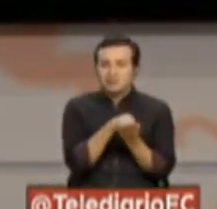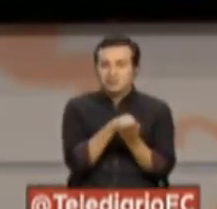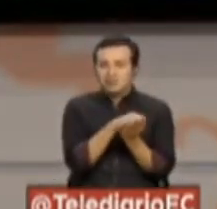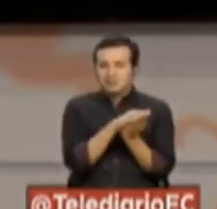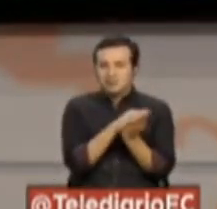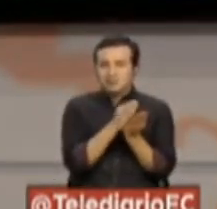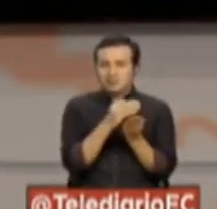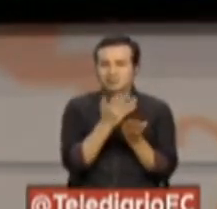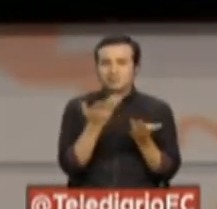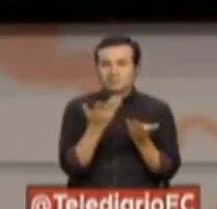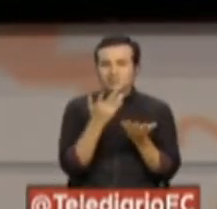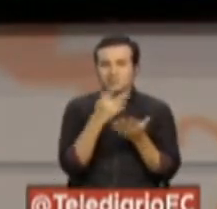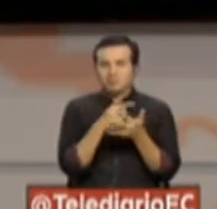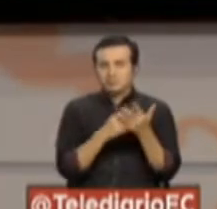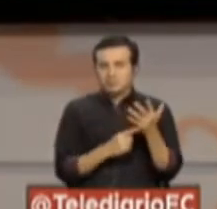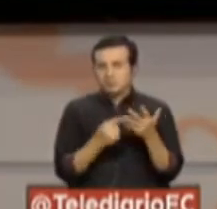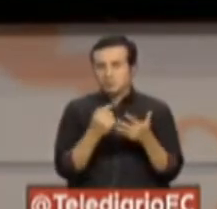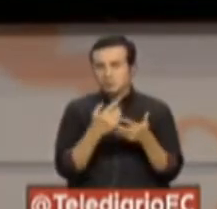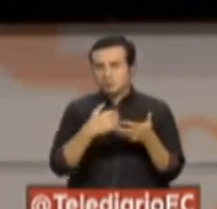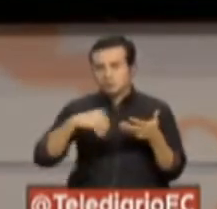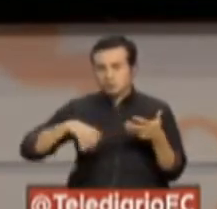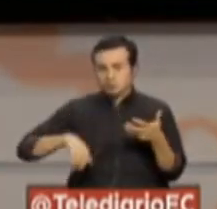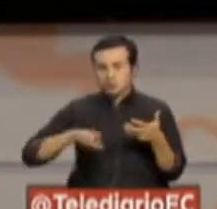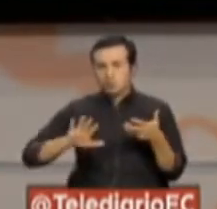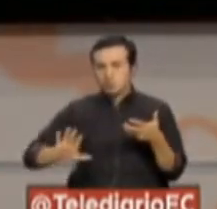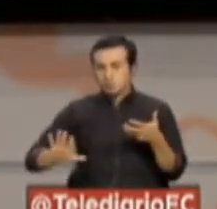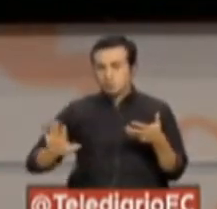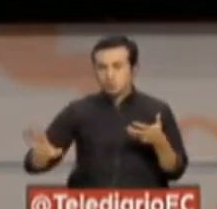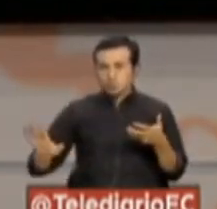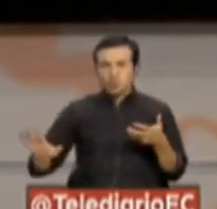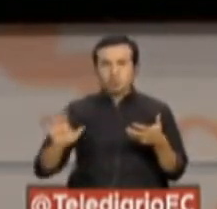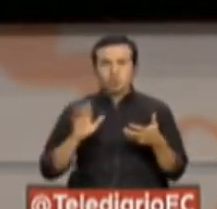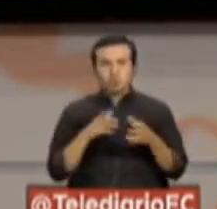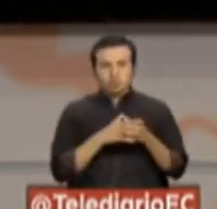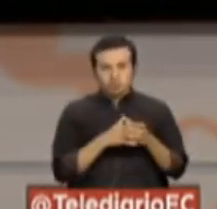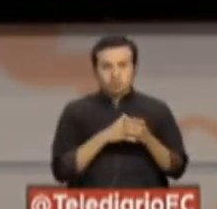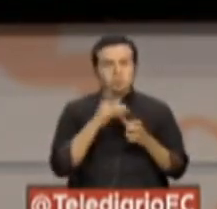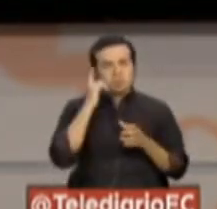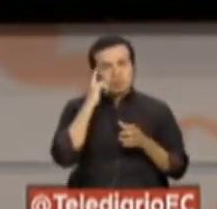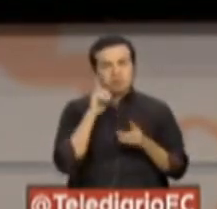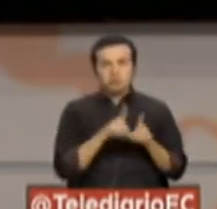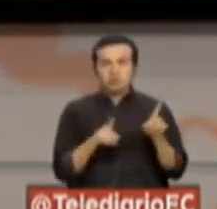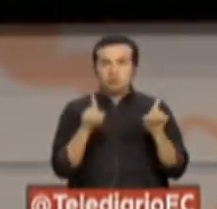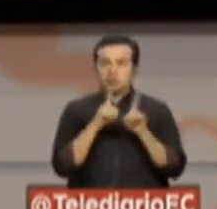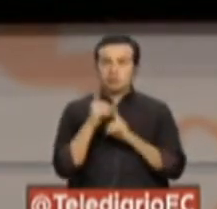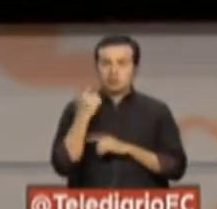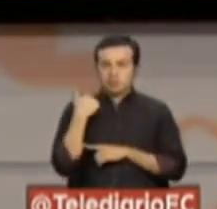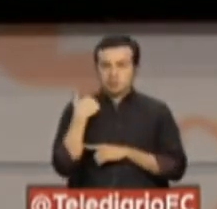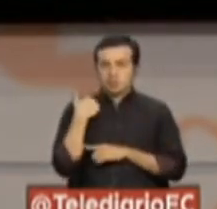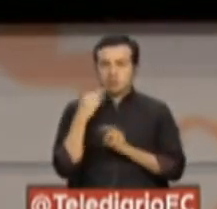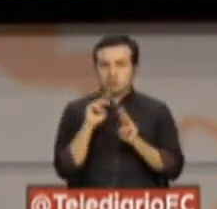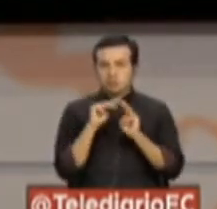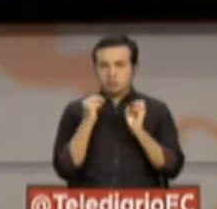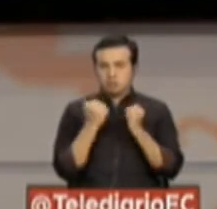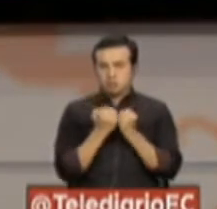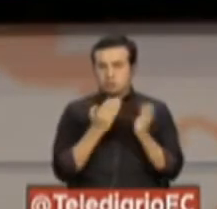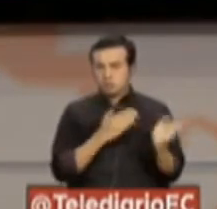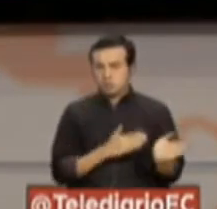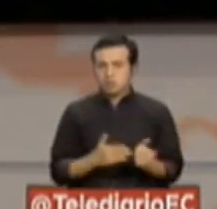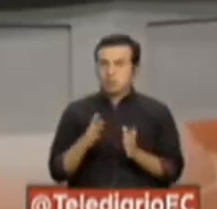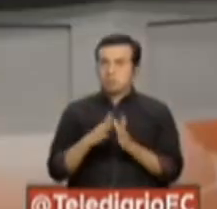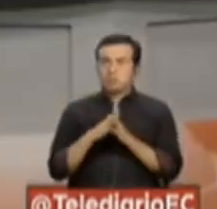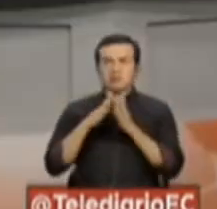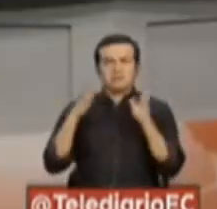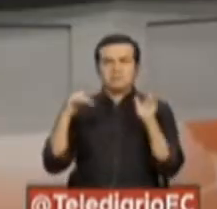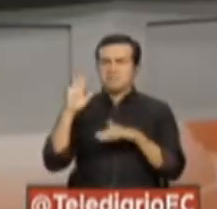esto, del número que estoy mencionando. Como digo nuevamente, el número, supongo los datos los tiene el MIES, pero hablaríamos de un